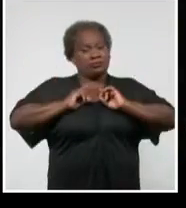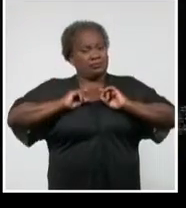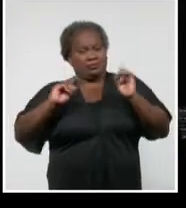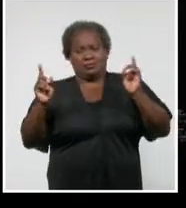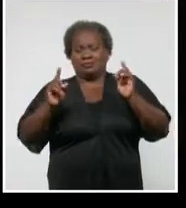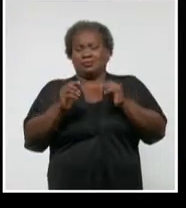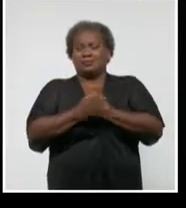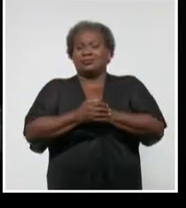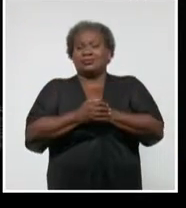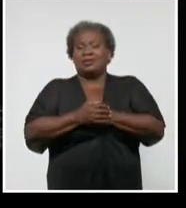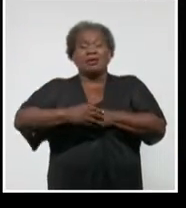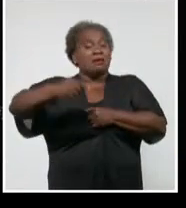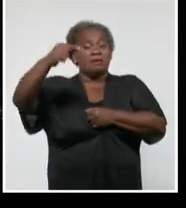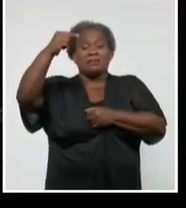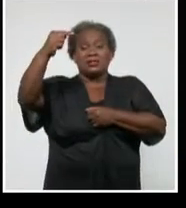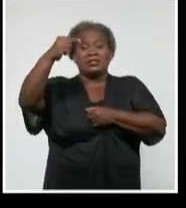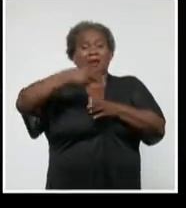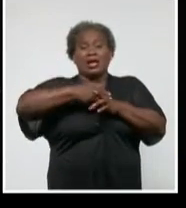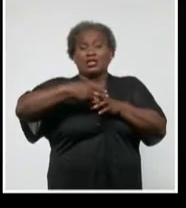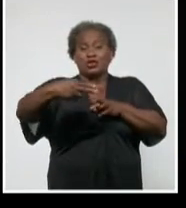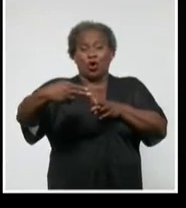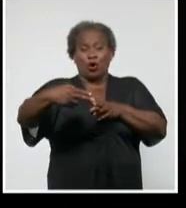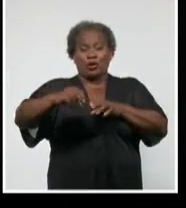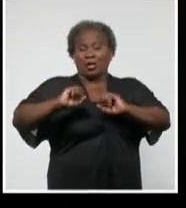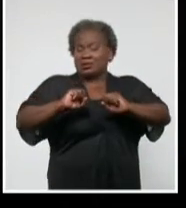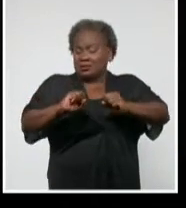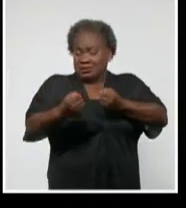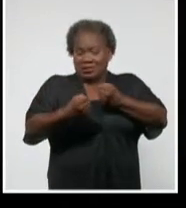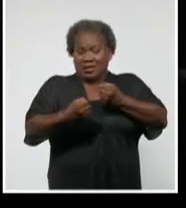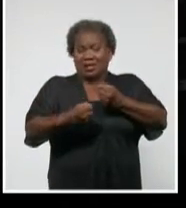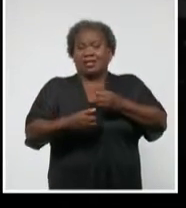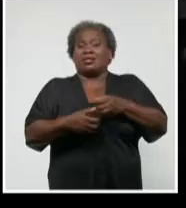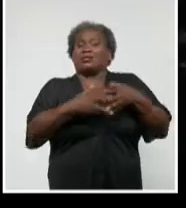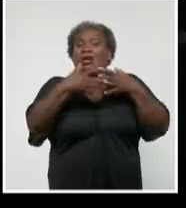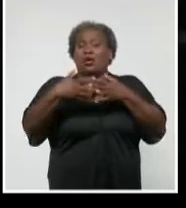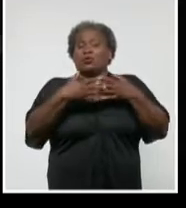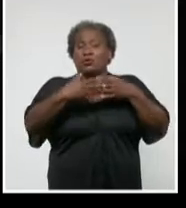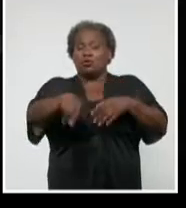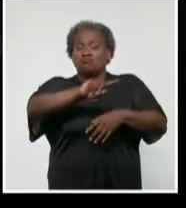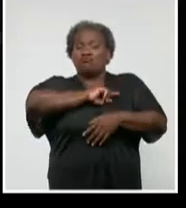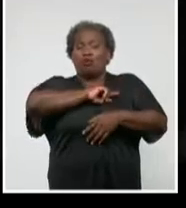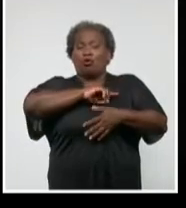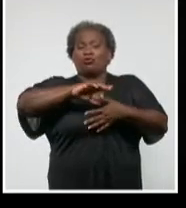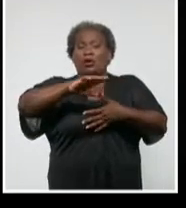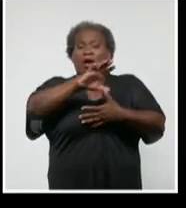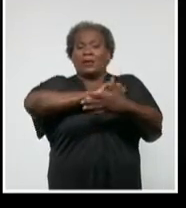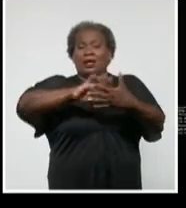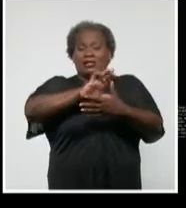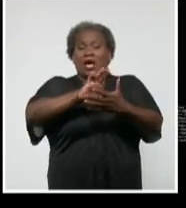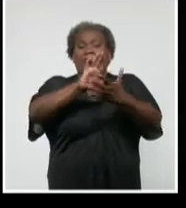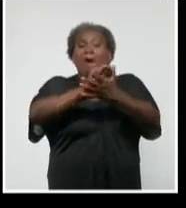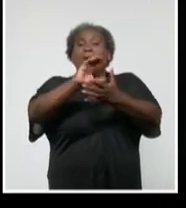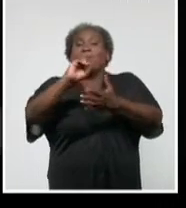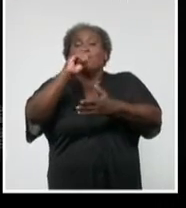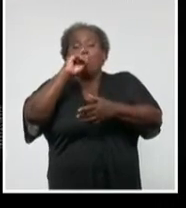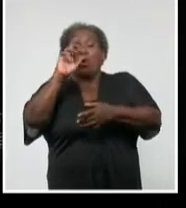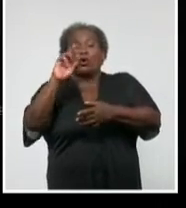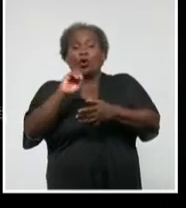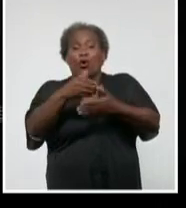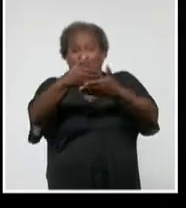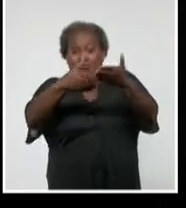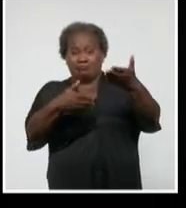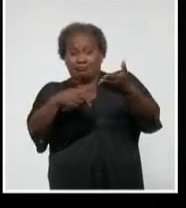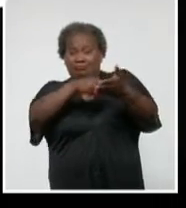El principal referente histórico de la hegemonía de los Estados Unidos hacia América Latina es la doctrina Monroe, una política expansionista